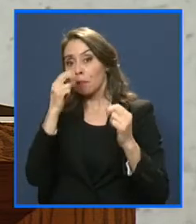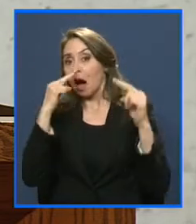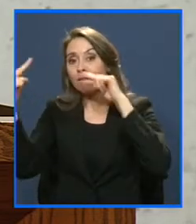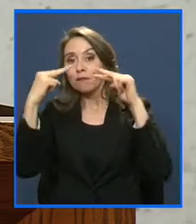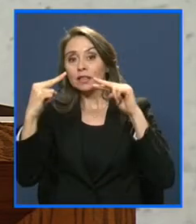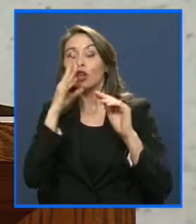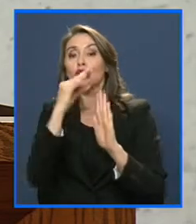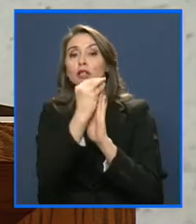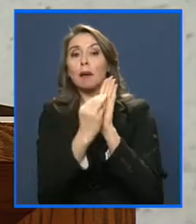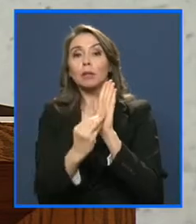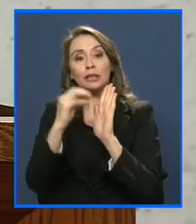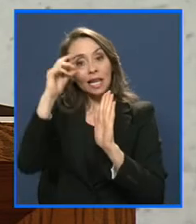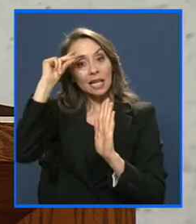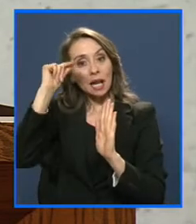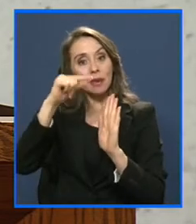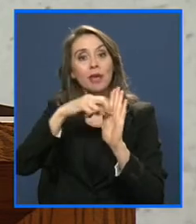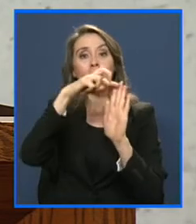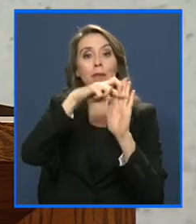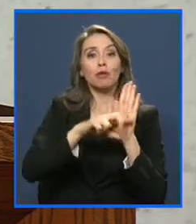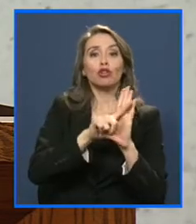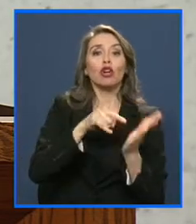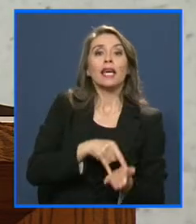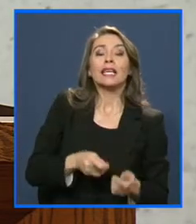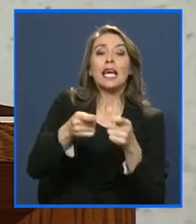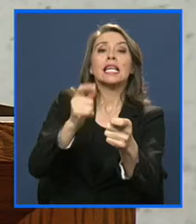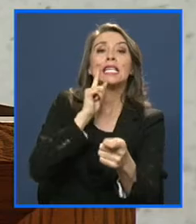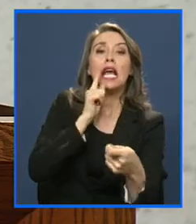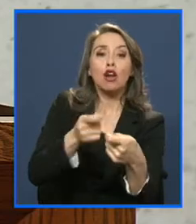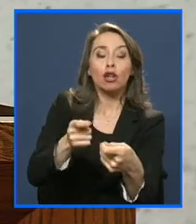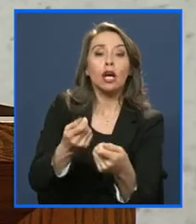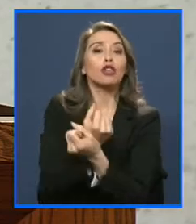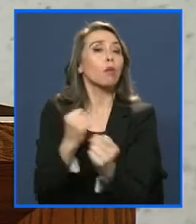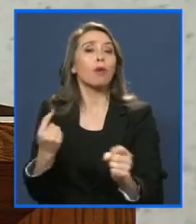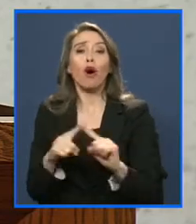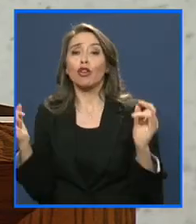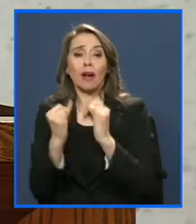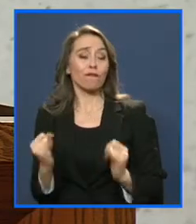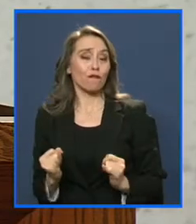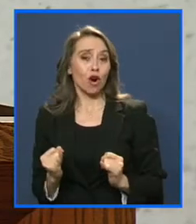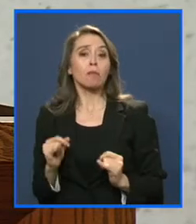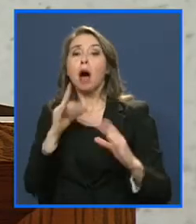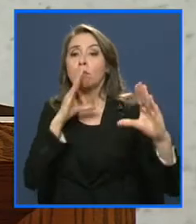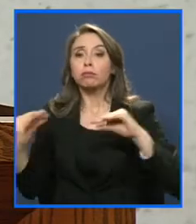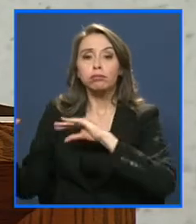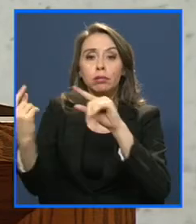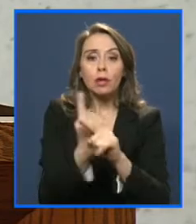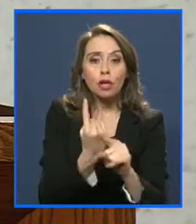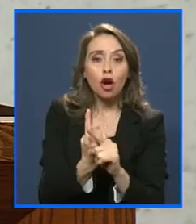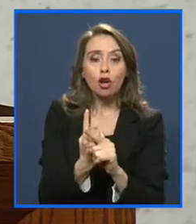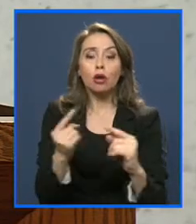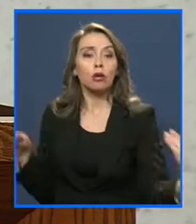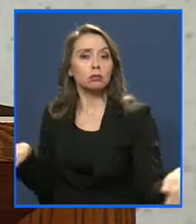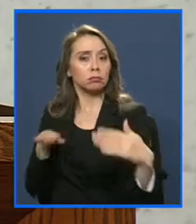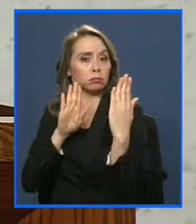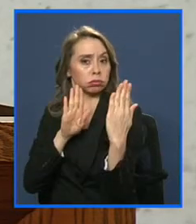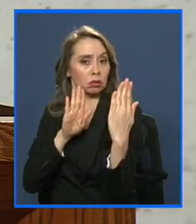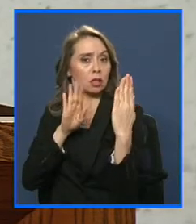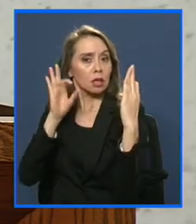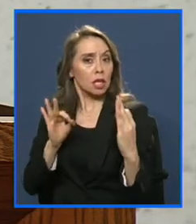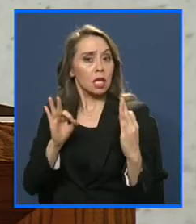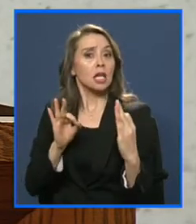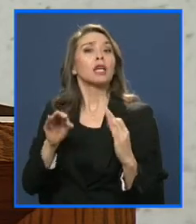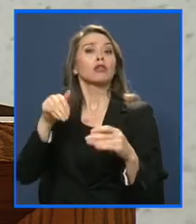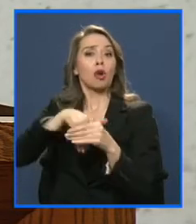incluidas en la idea original de que en la fórmula no puede ocurrir de otra forma se trata de un diálogo entre contrapartes con legitimidad democrática